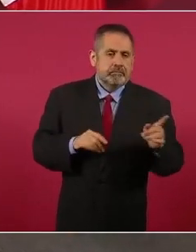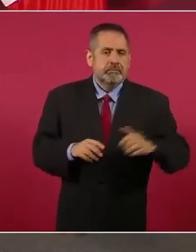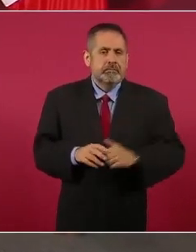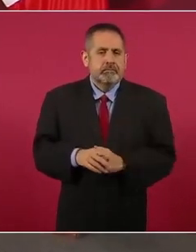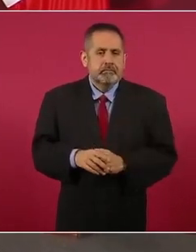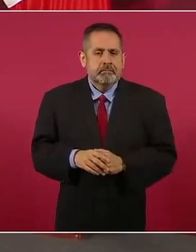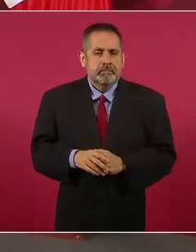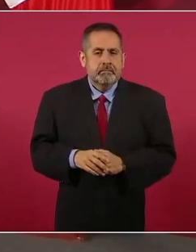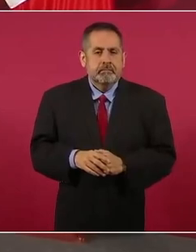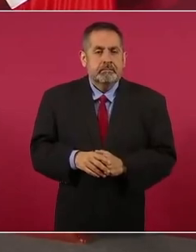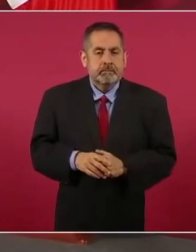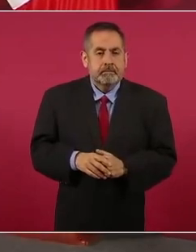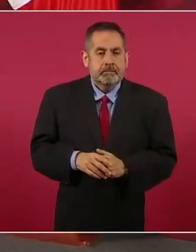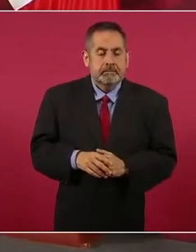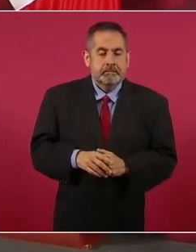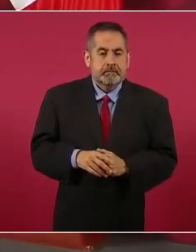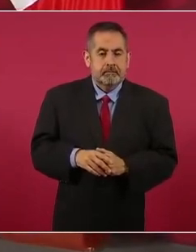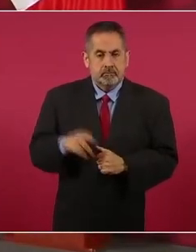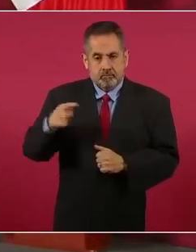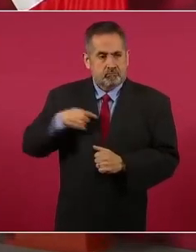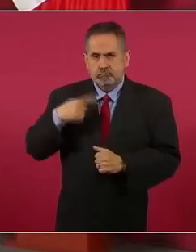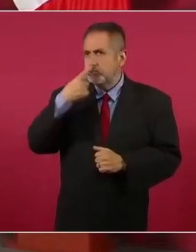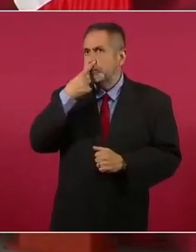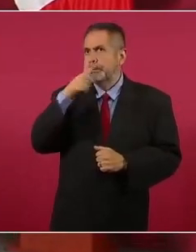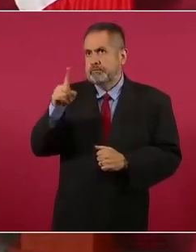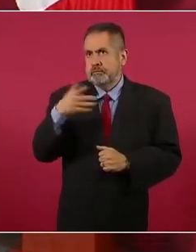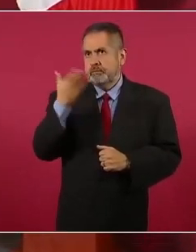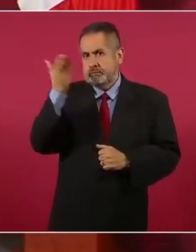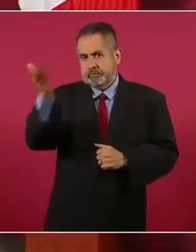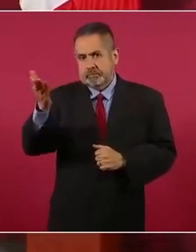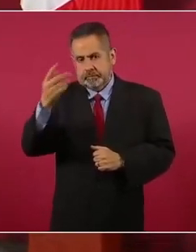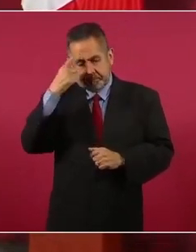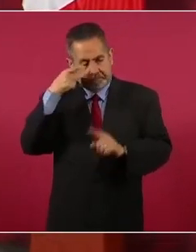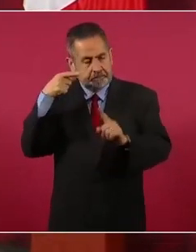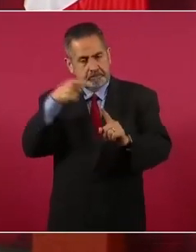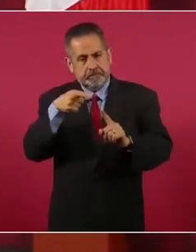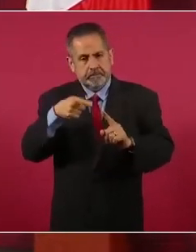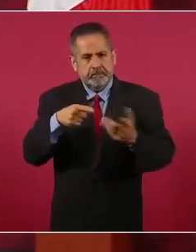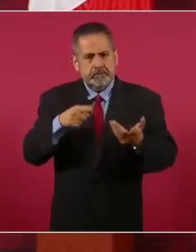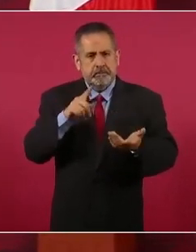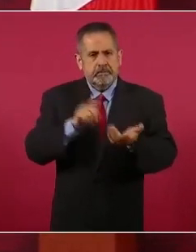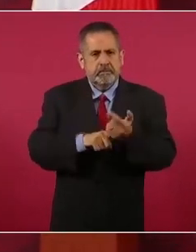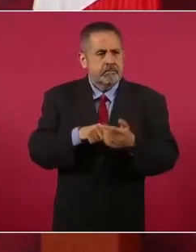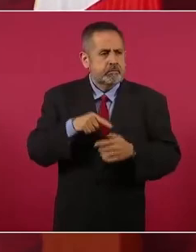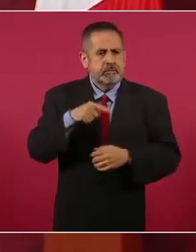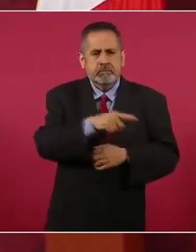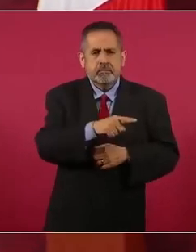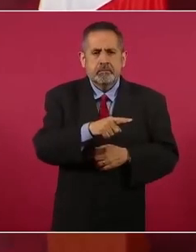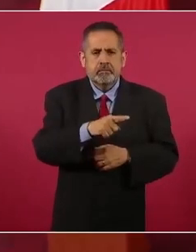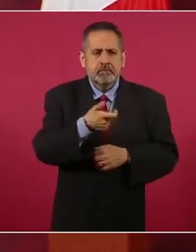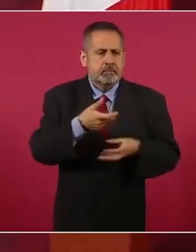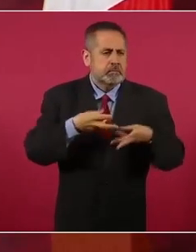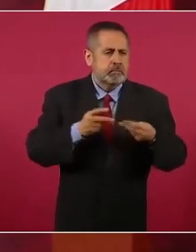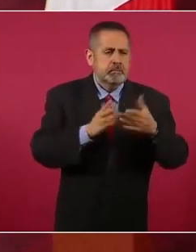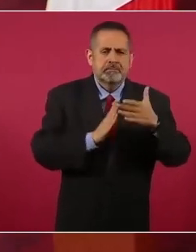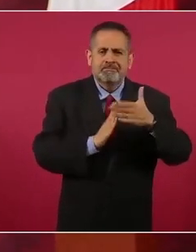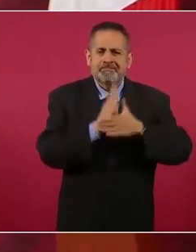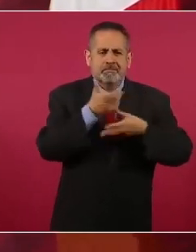Una de nuestras denuncias iba en el sentido de que habían rebasado el tope de